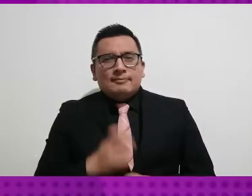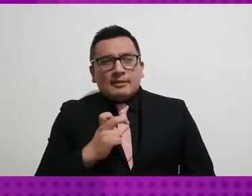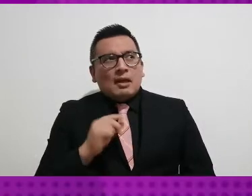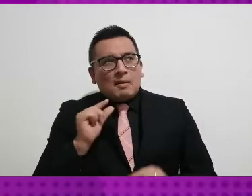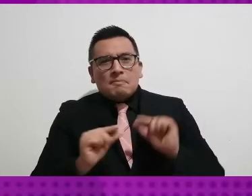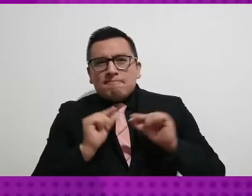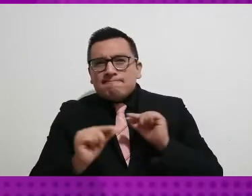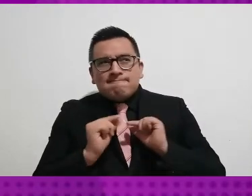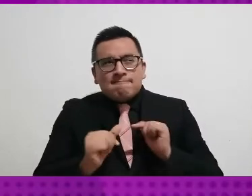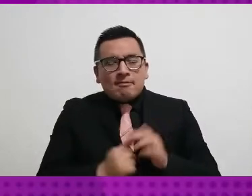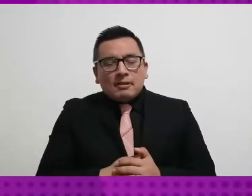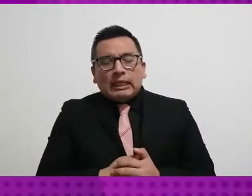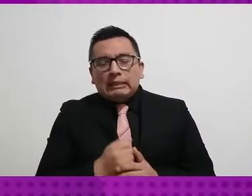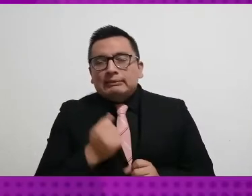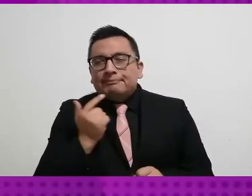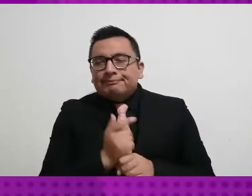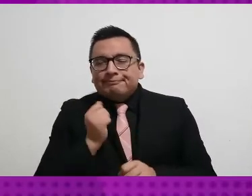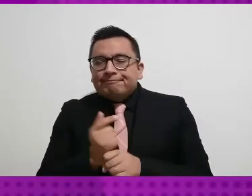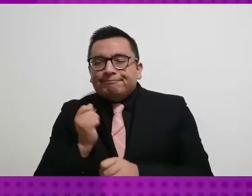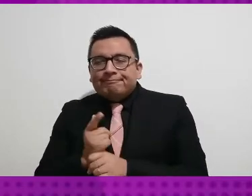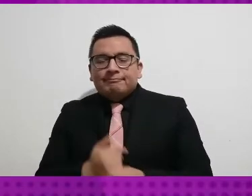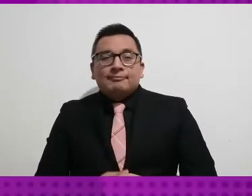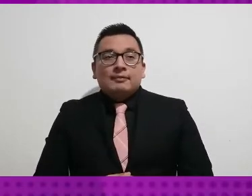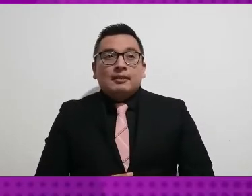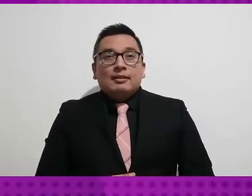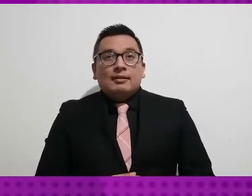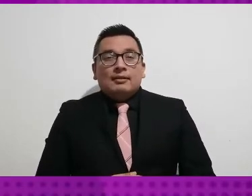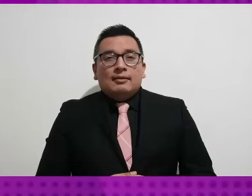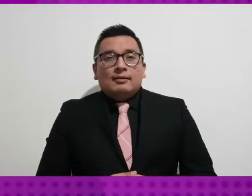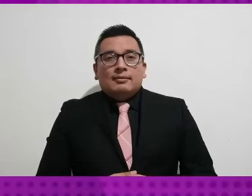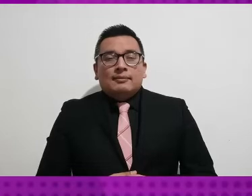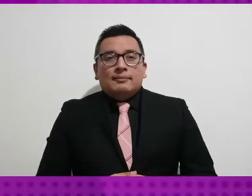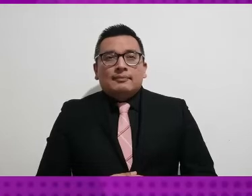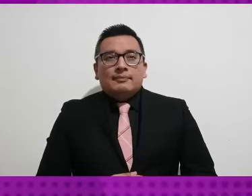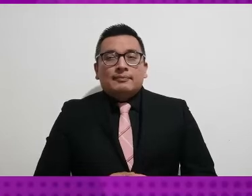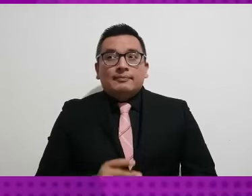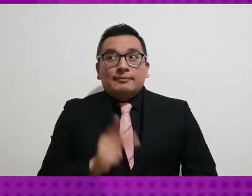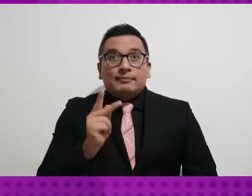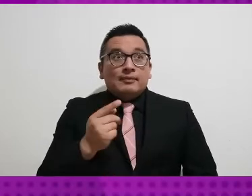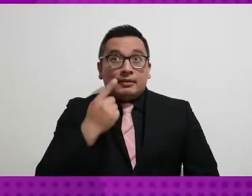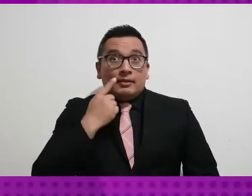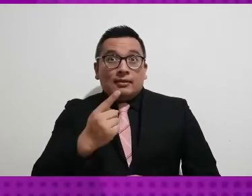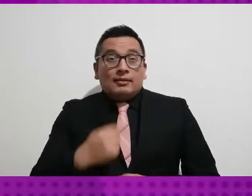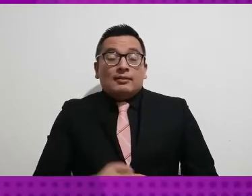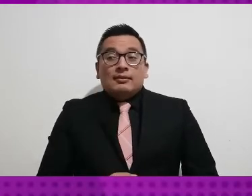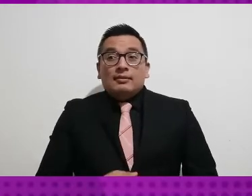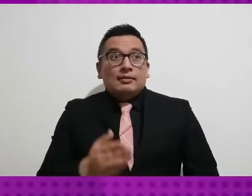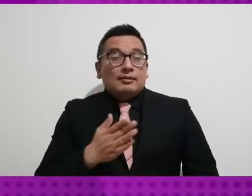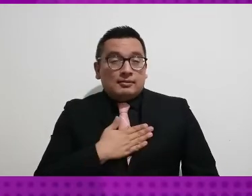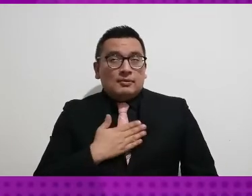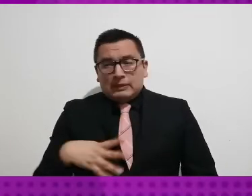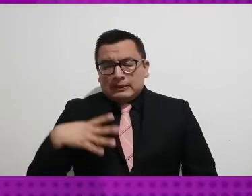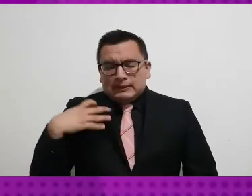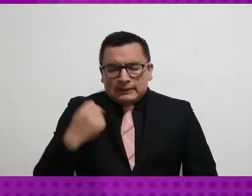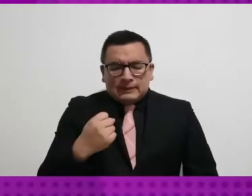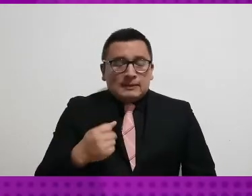este camino. La verdad es que a mí me tomó muy por sorpresa. Yo de verdad no tenía... Yo